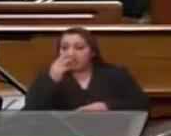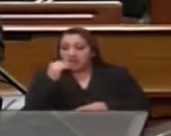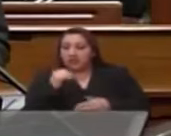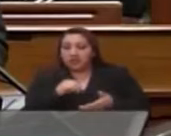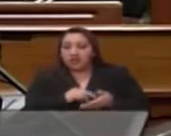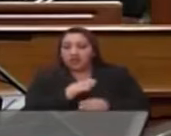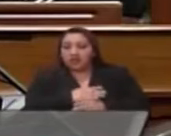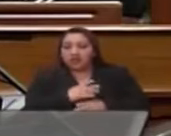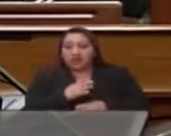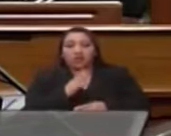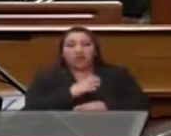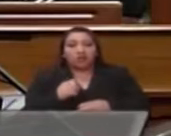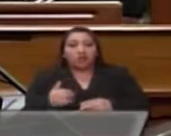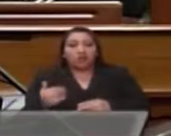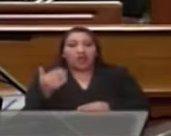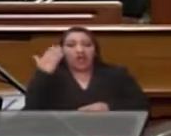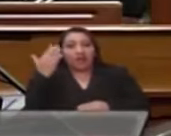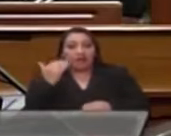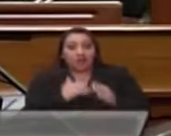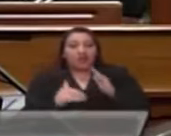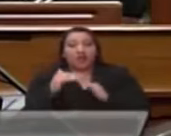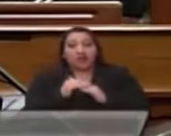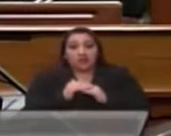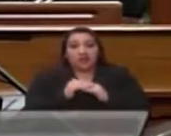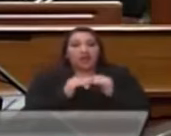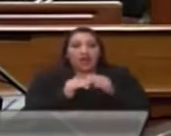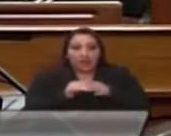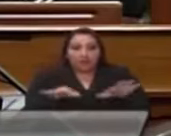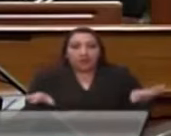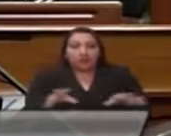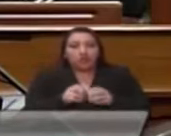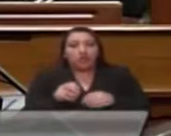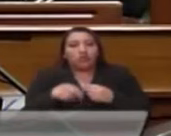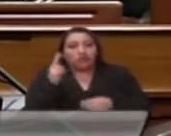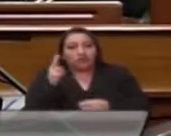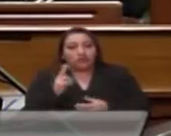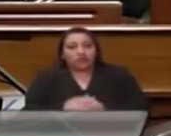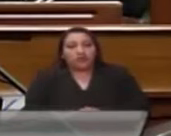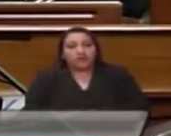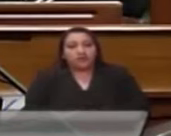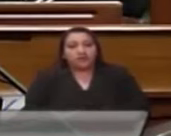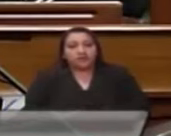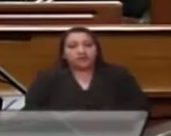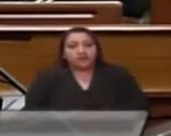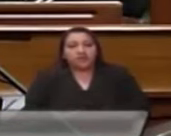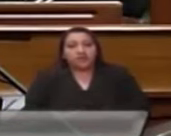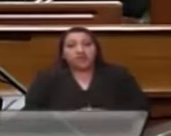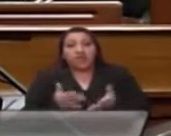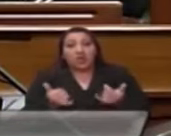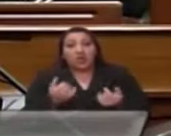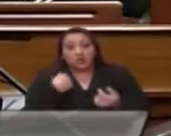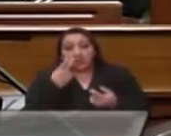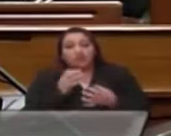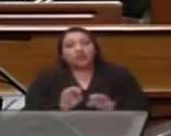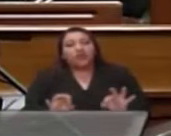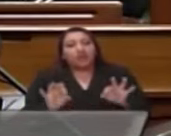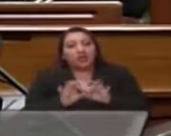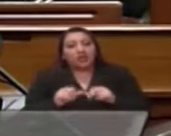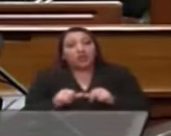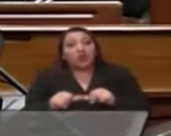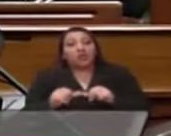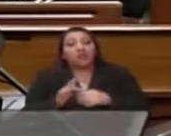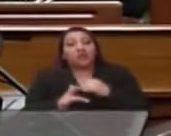magisterial del gobierno aprista, ampliándola a todos los maestros. Y ahora vemos importante